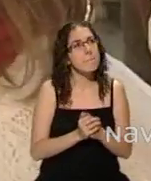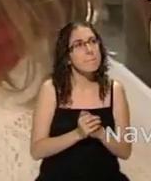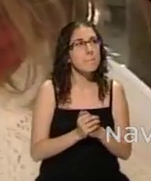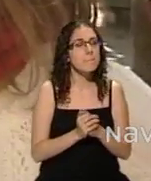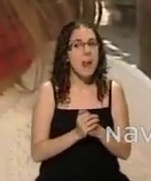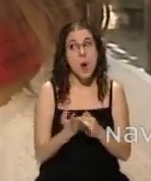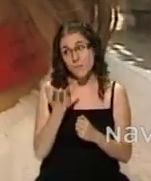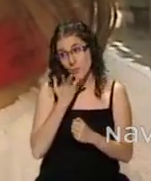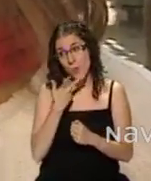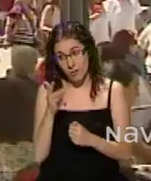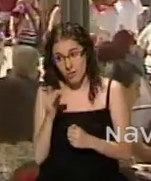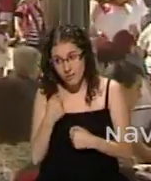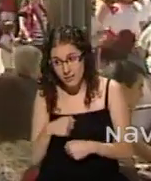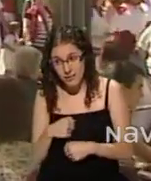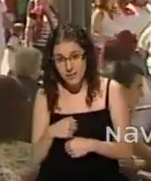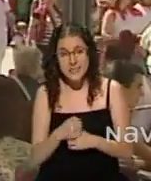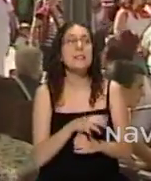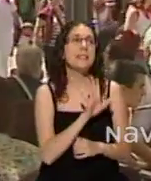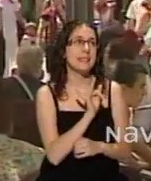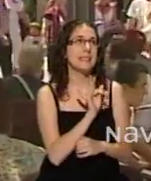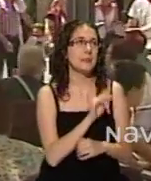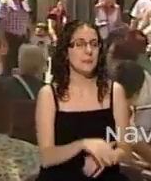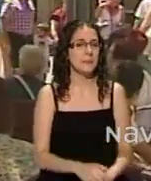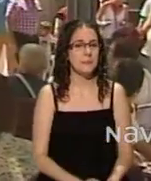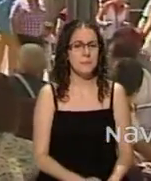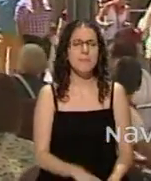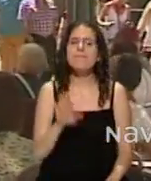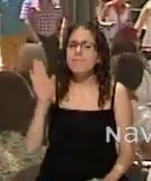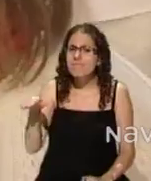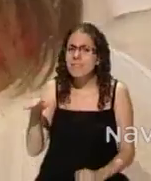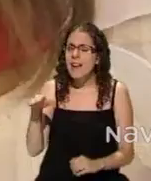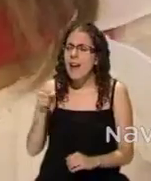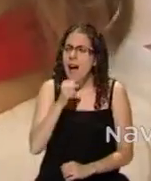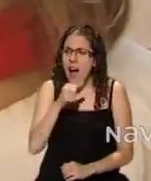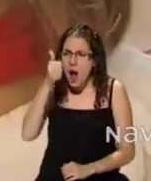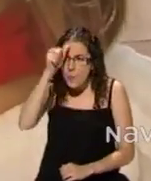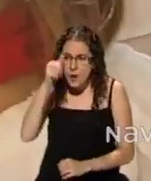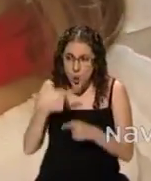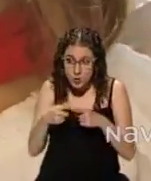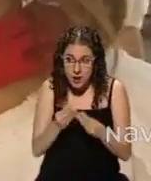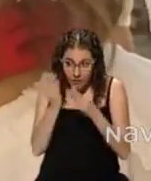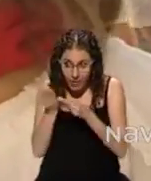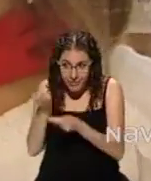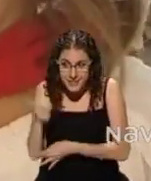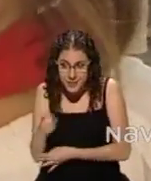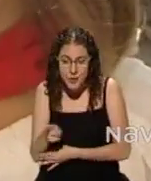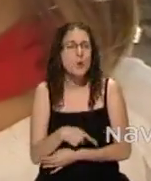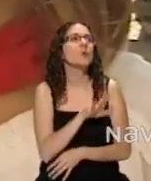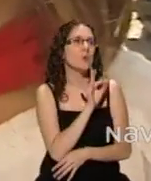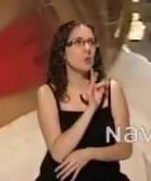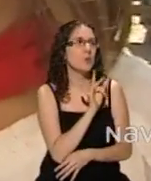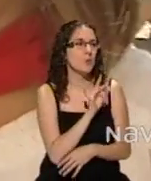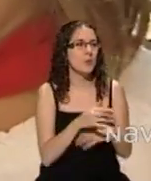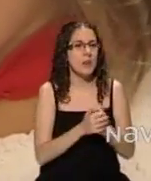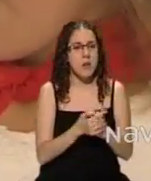El mosto ya te lo estás tomando. Sí. Oye, ¿y el abuelo es generoso? Sí. ¿Sí? Pues yo me voy a